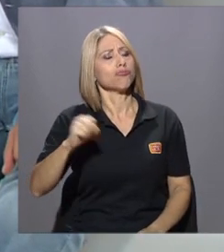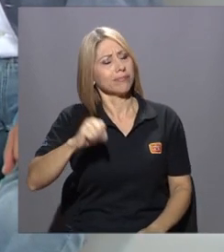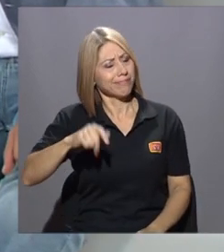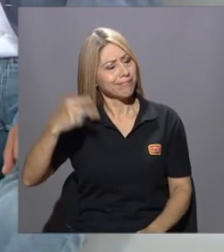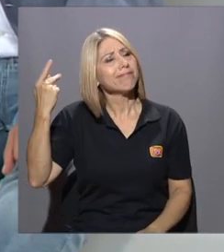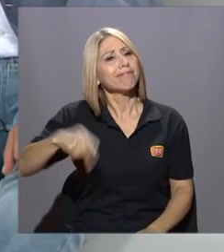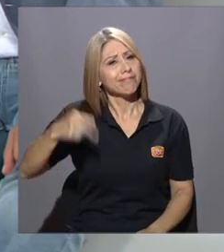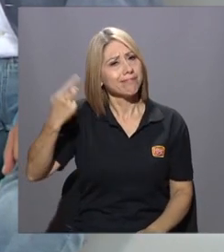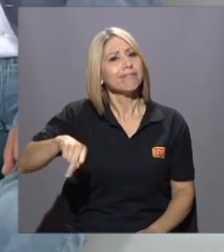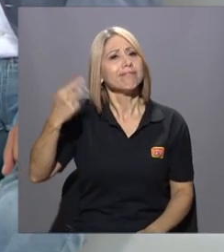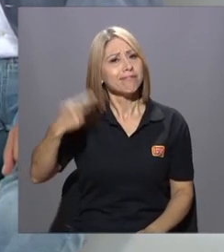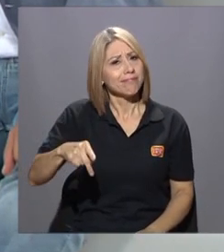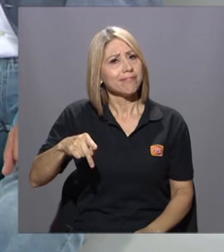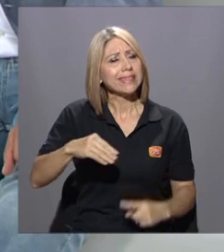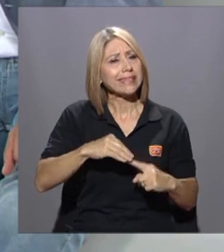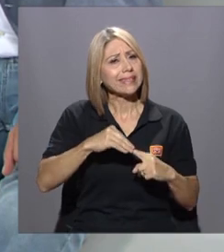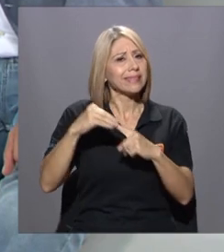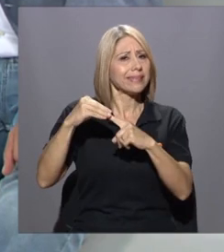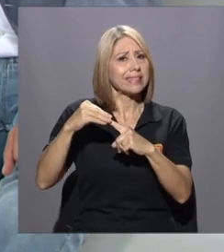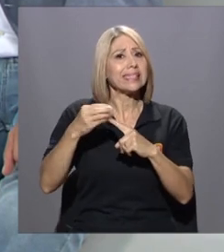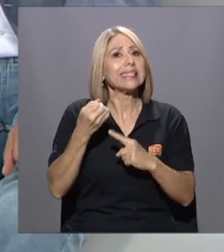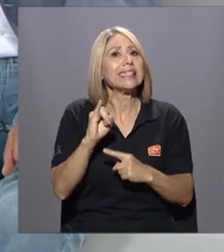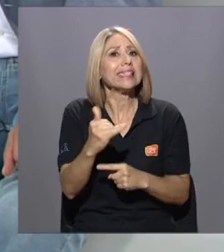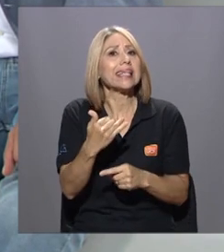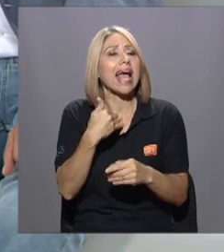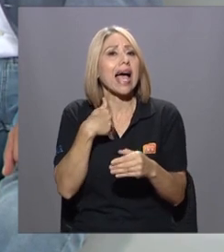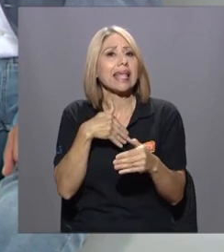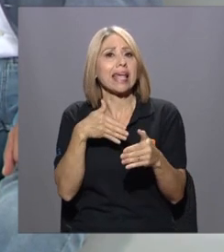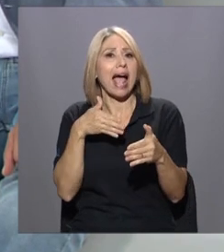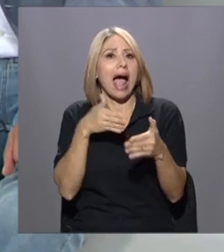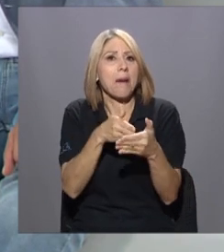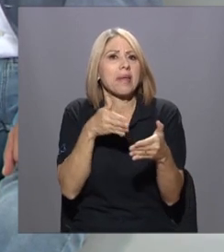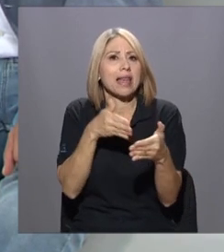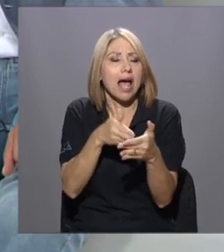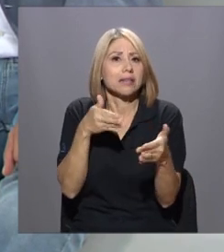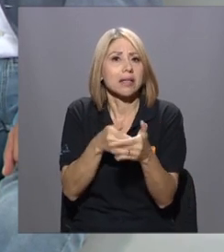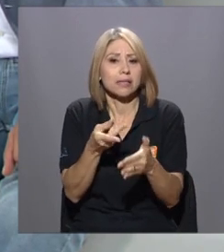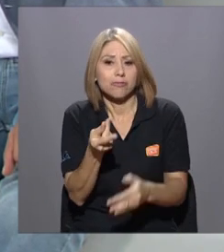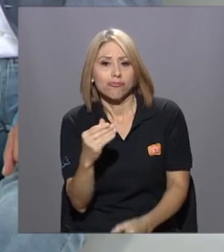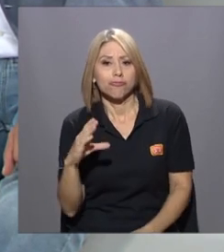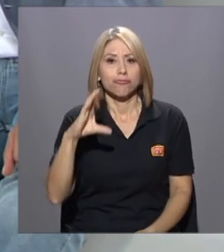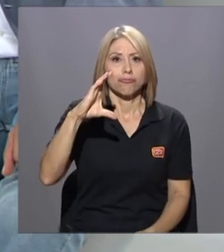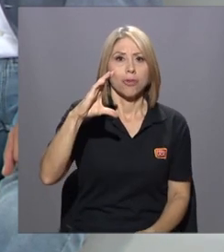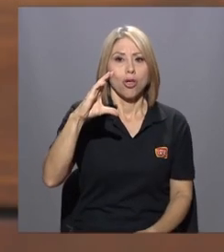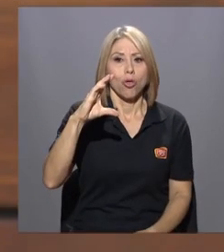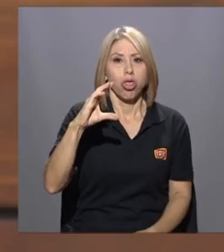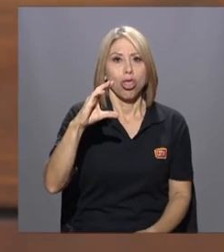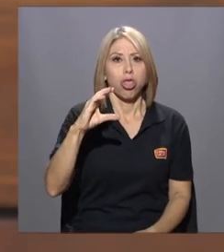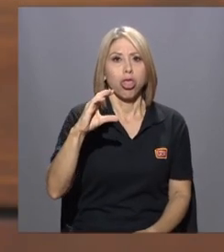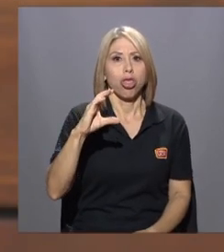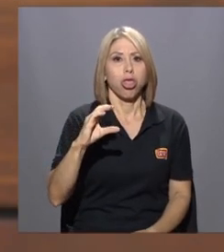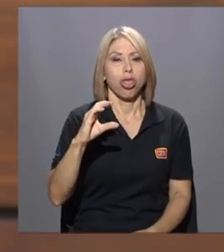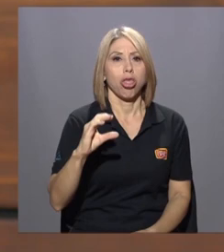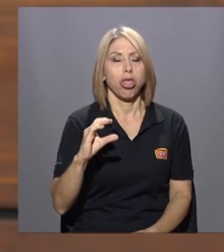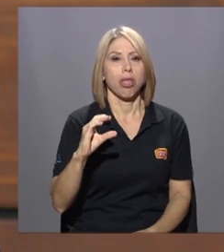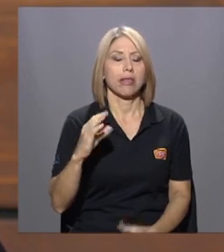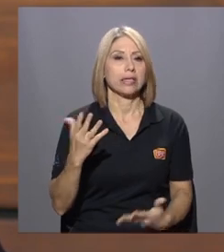corre peligro, sobre todo si hay amenazas de recortes todavía más profundos. Y